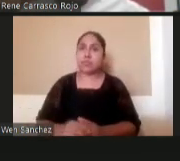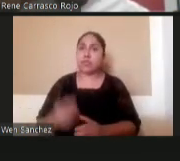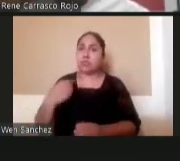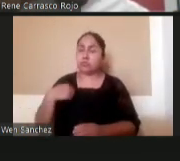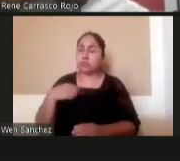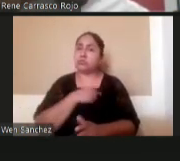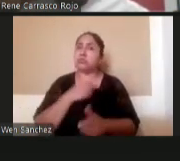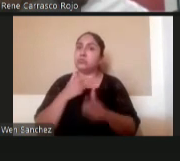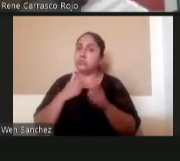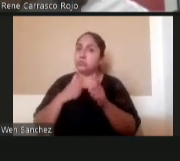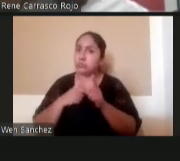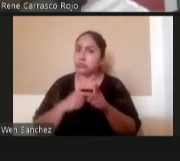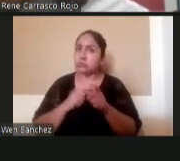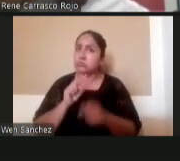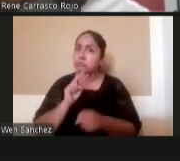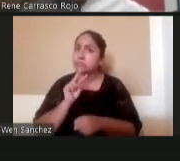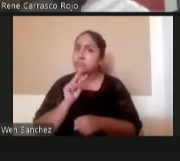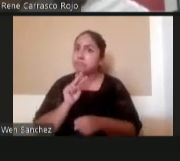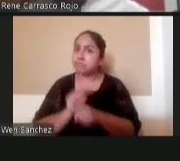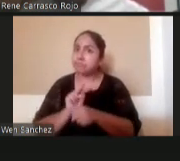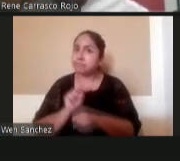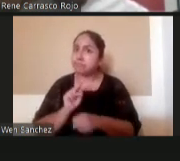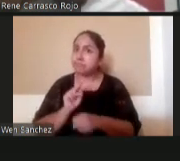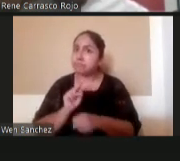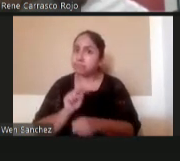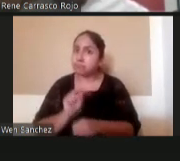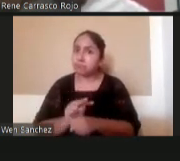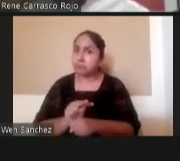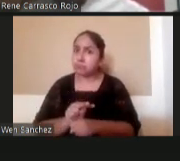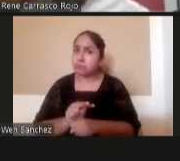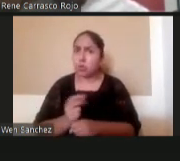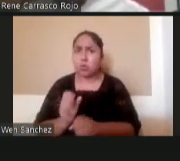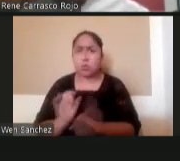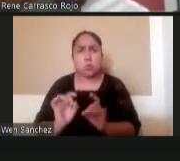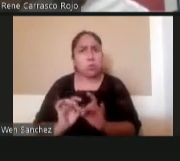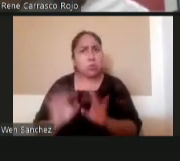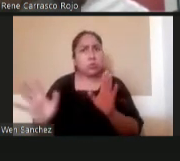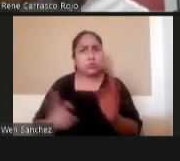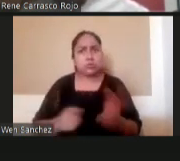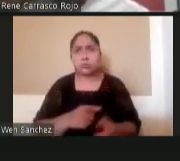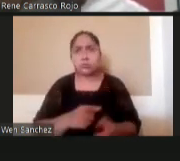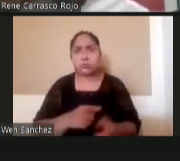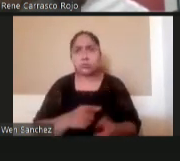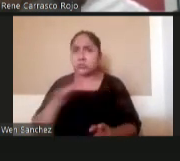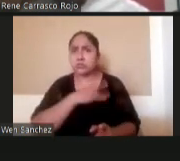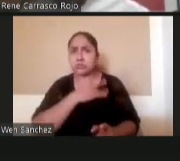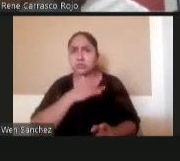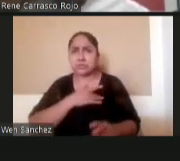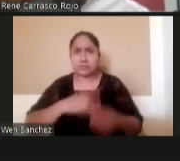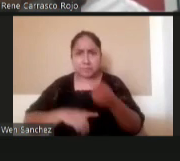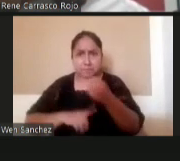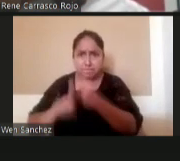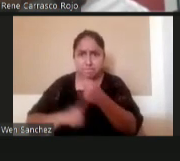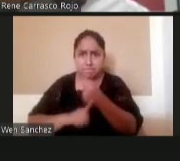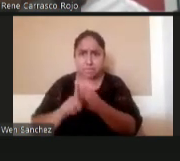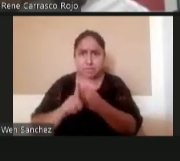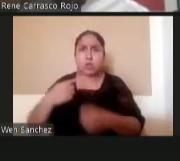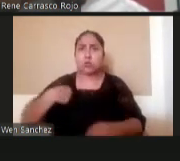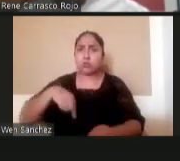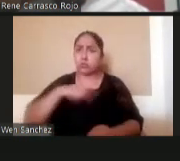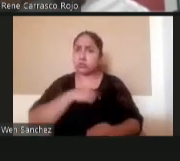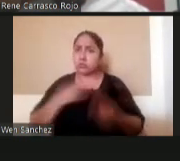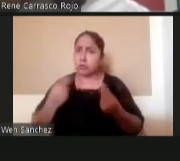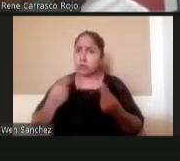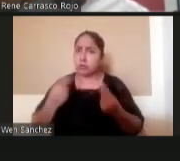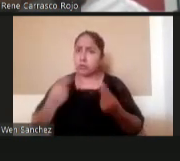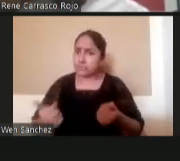que cualquier problema que ellos tengan, bueno, pues vamos a buscarle una solución inmediata. Yo lo